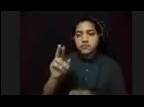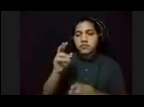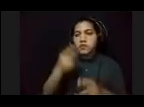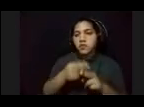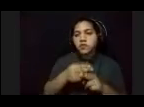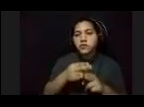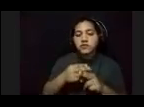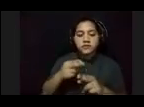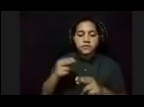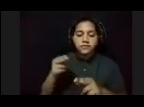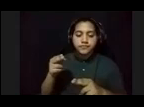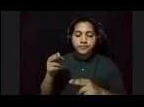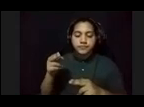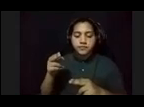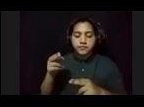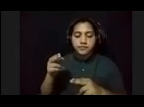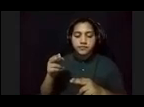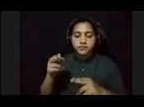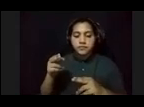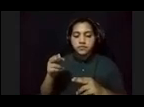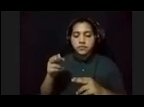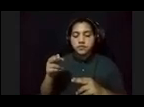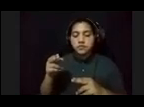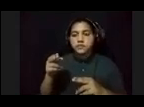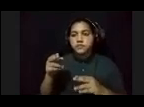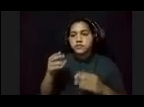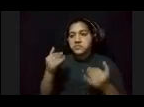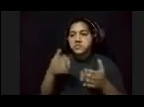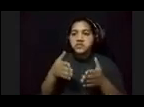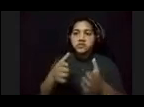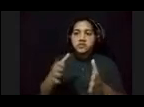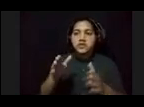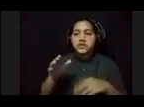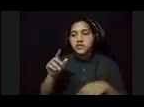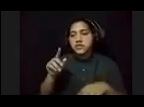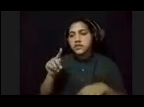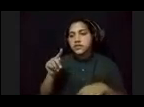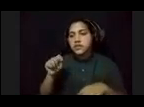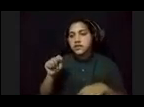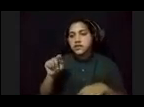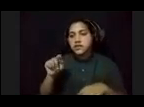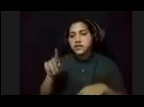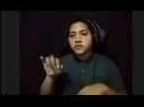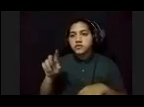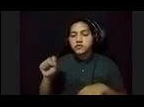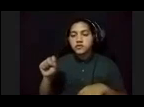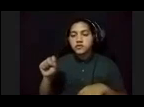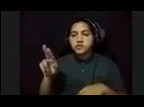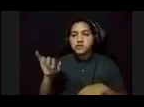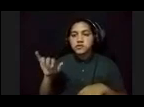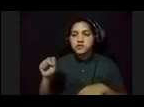Este sector pues se conoce actualmente como la calle de Tribulcio Reyes. Sobre la muralla bien grande que él